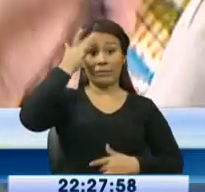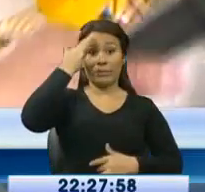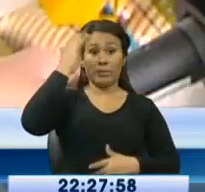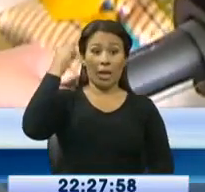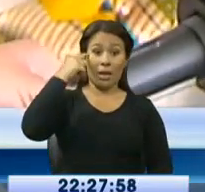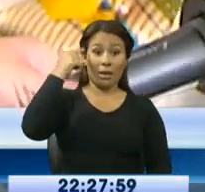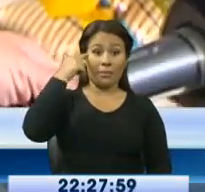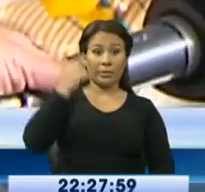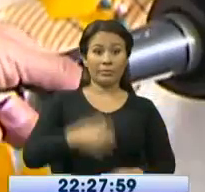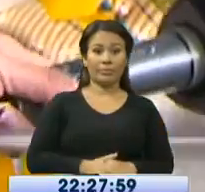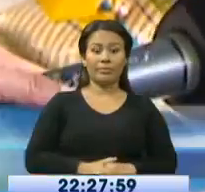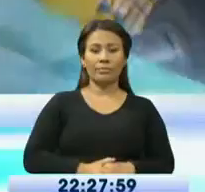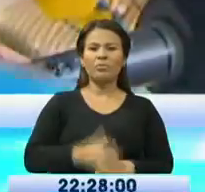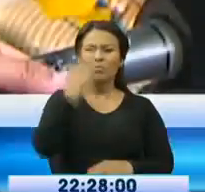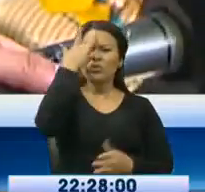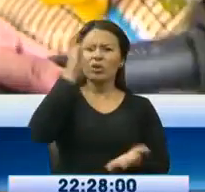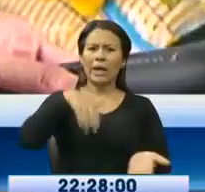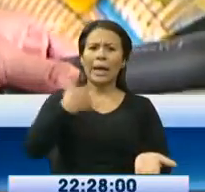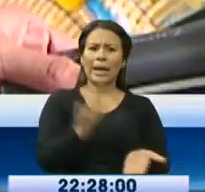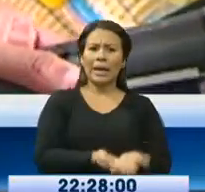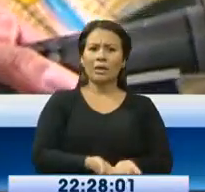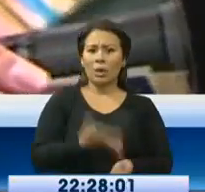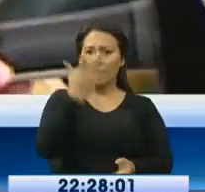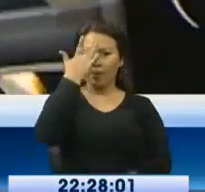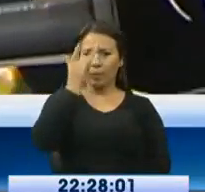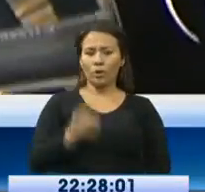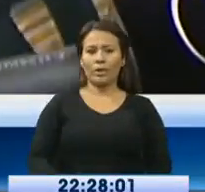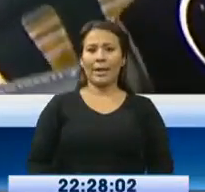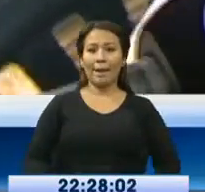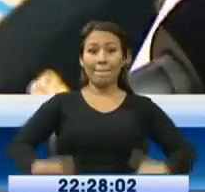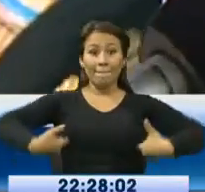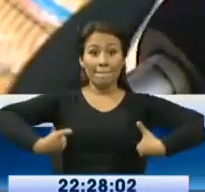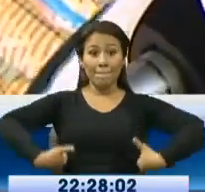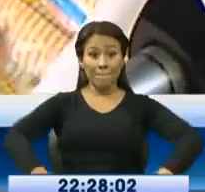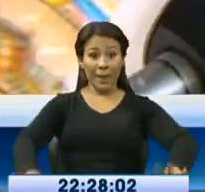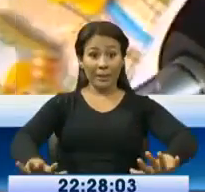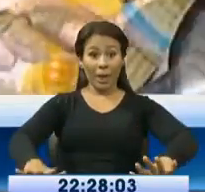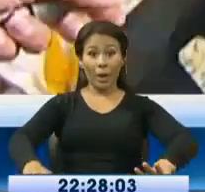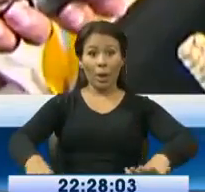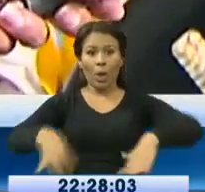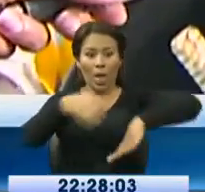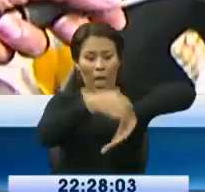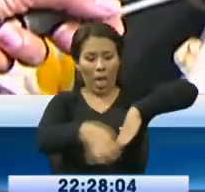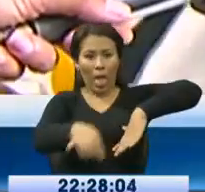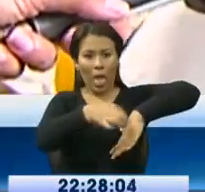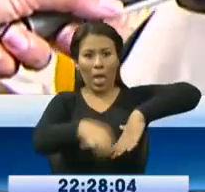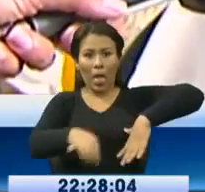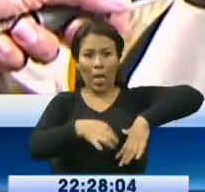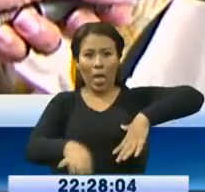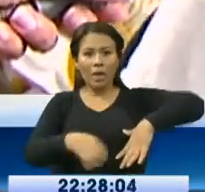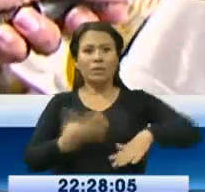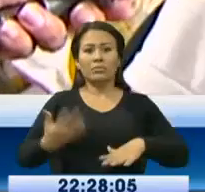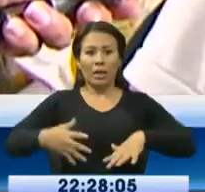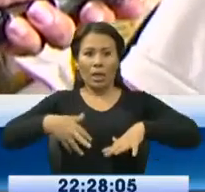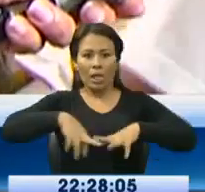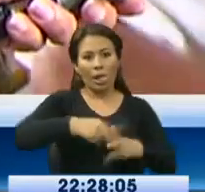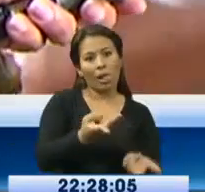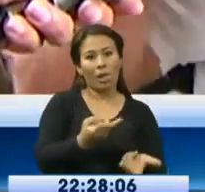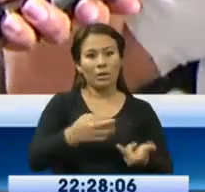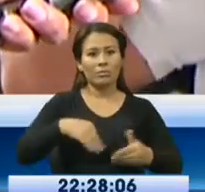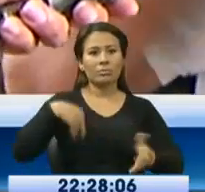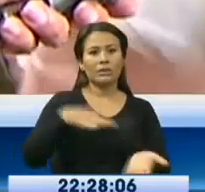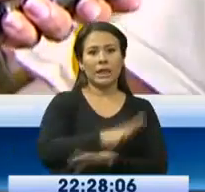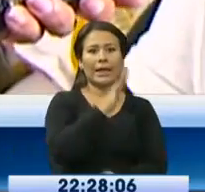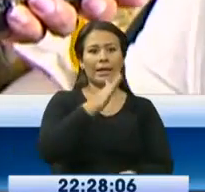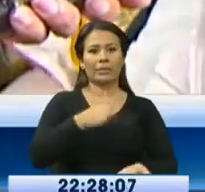cayó? Porque tenía los pantalones hechos hilacha. Se tiene que haber resbalado en los pantalones de ella